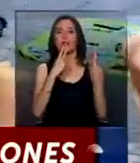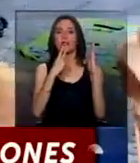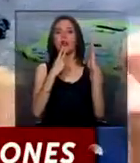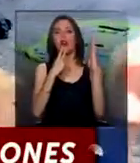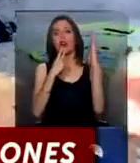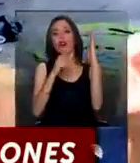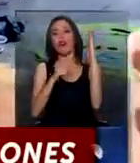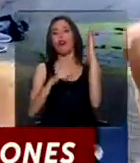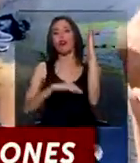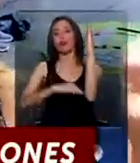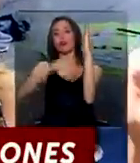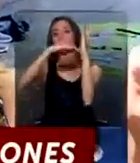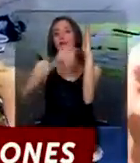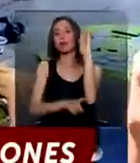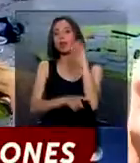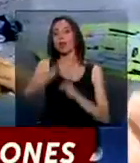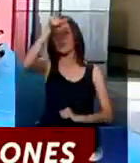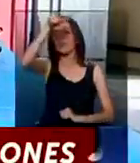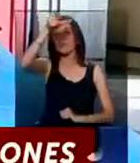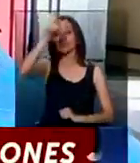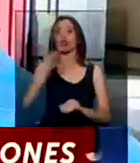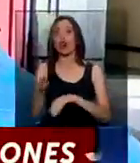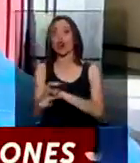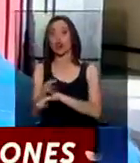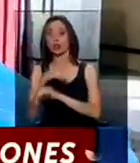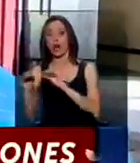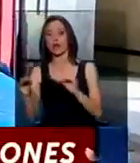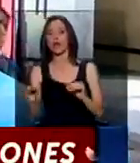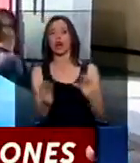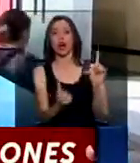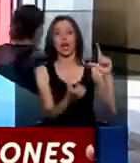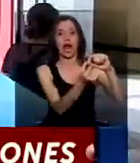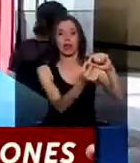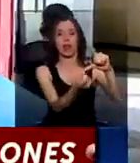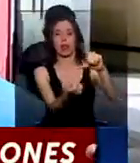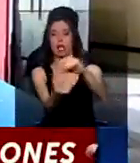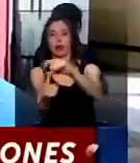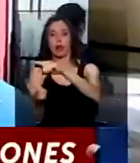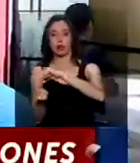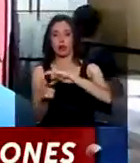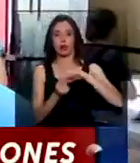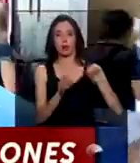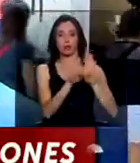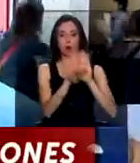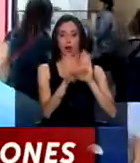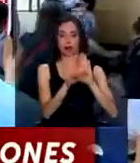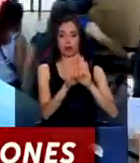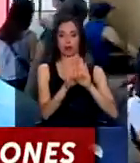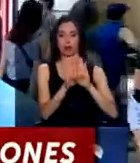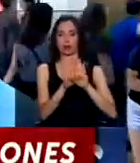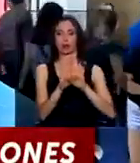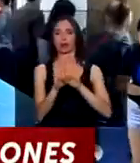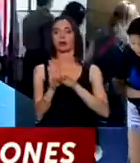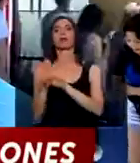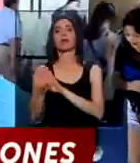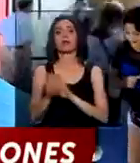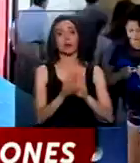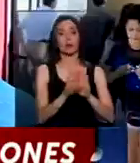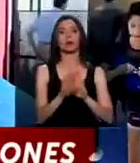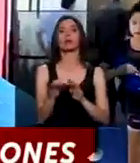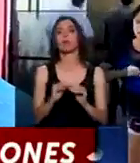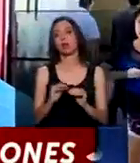entonces igual dejo coordinado con los conserjes. Dejar con candado todo lo que son puertas. Pero también